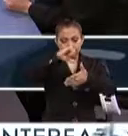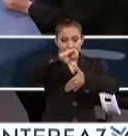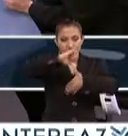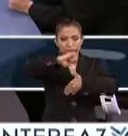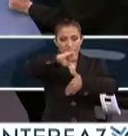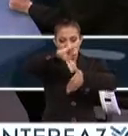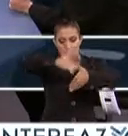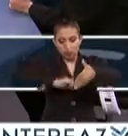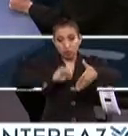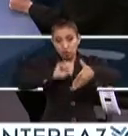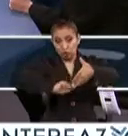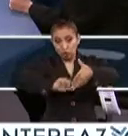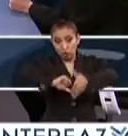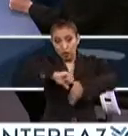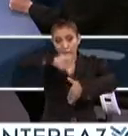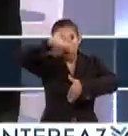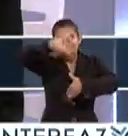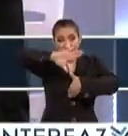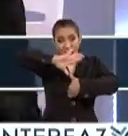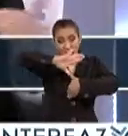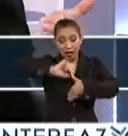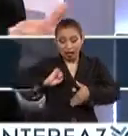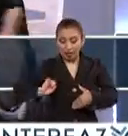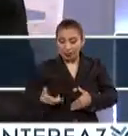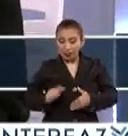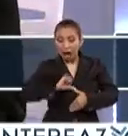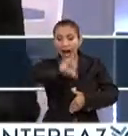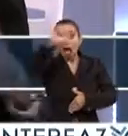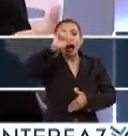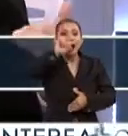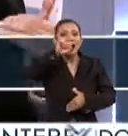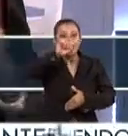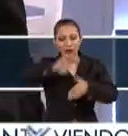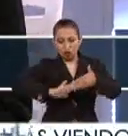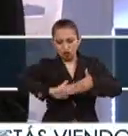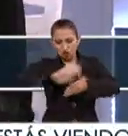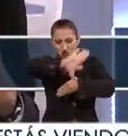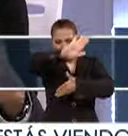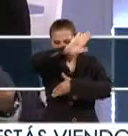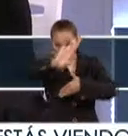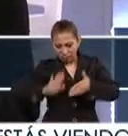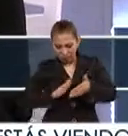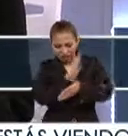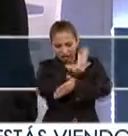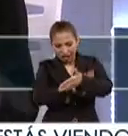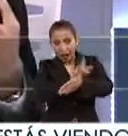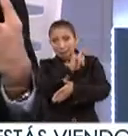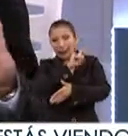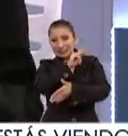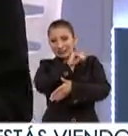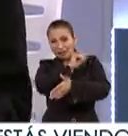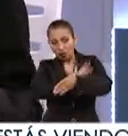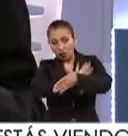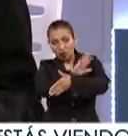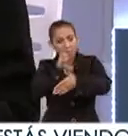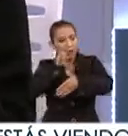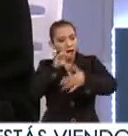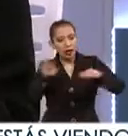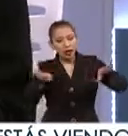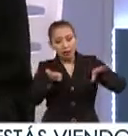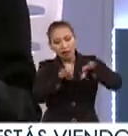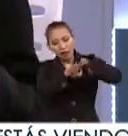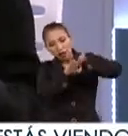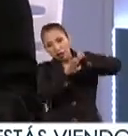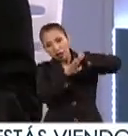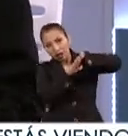norte. Y si nos vamos desde Chiapas hasta Jalisco, a lo largo de la costa del Pacífico, lo que tenemos ahí es el contacto de las